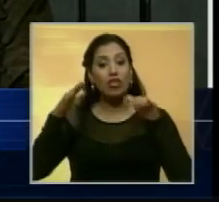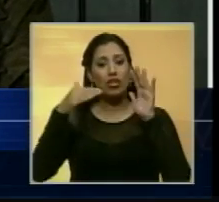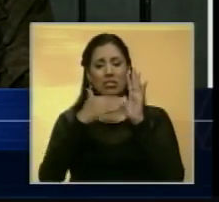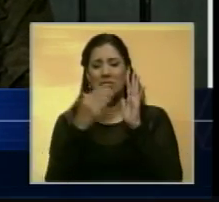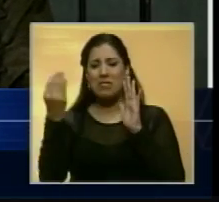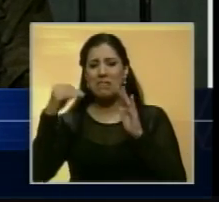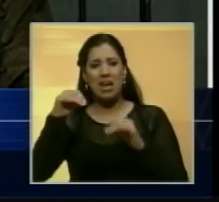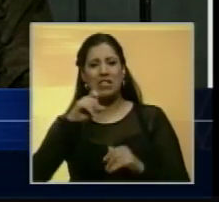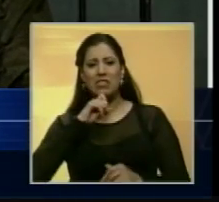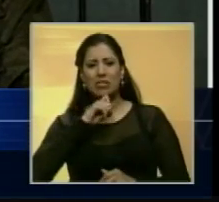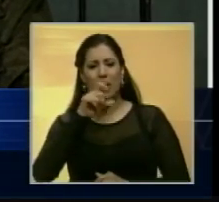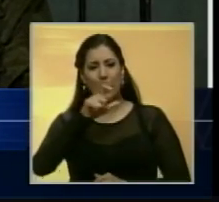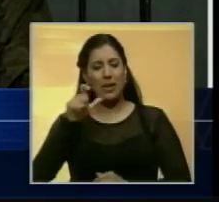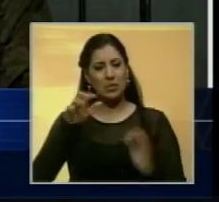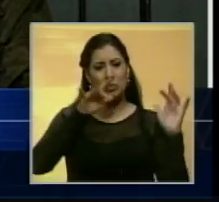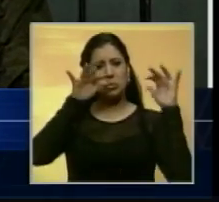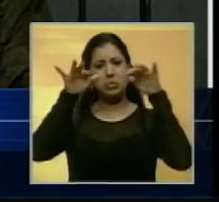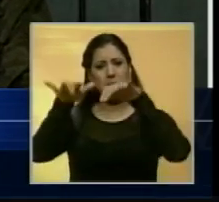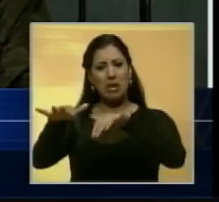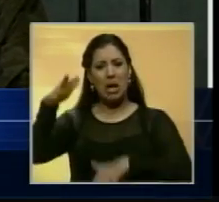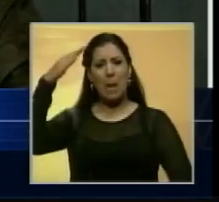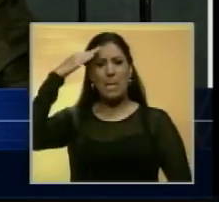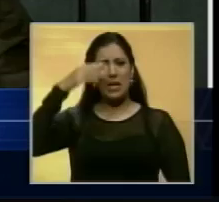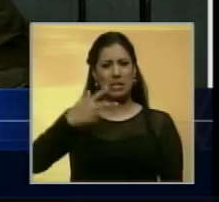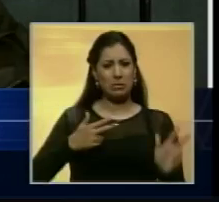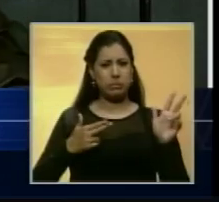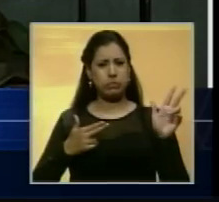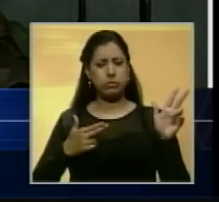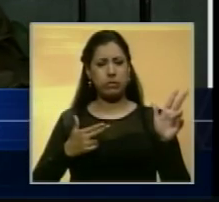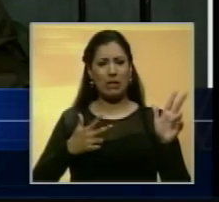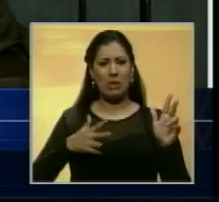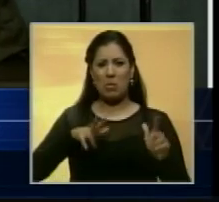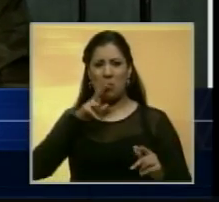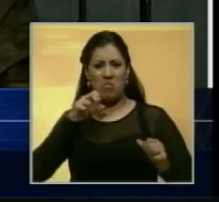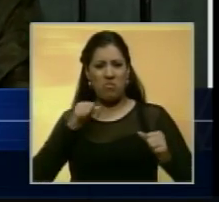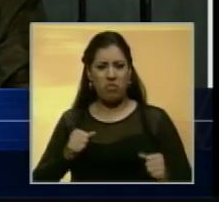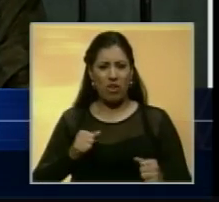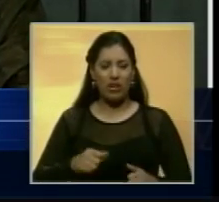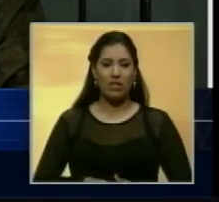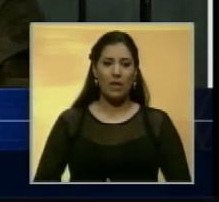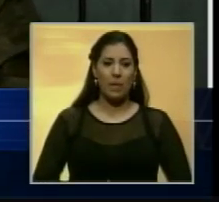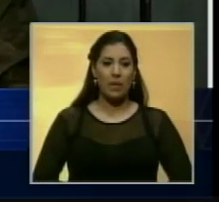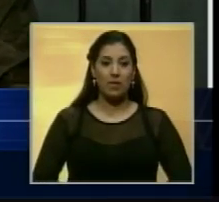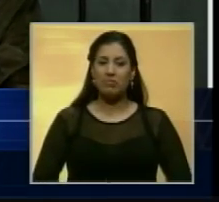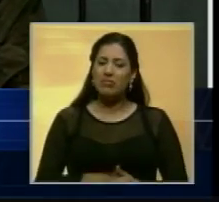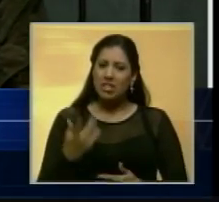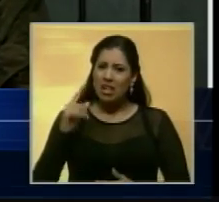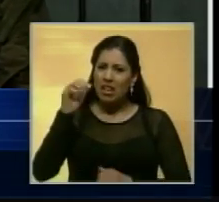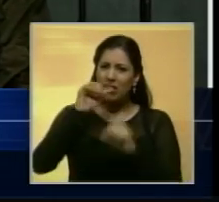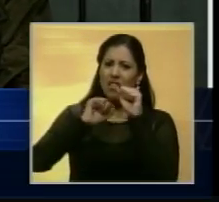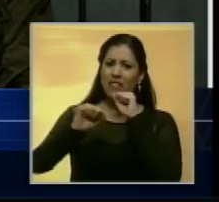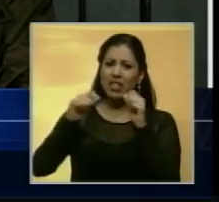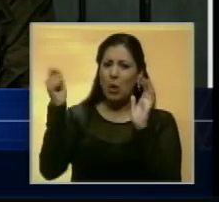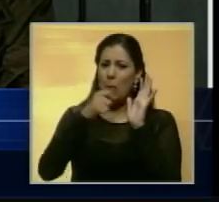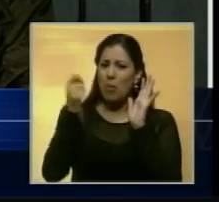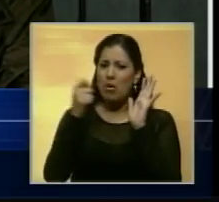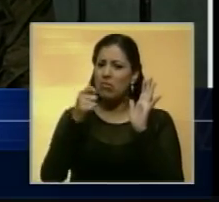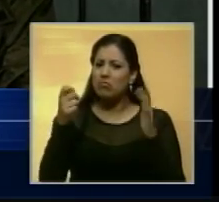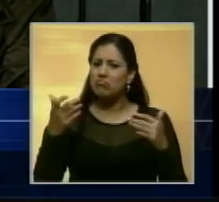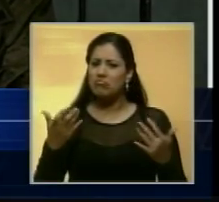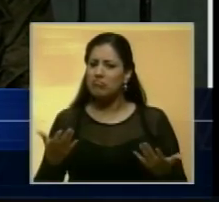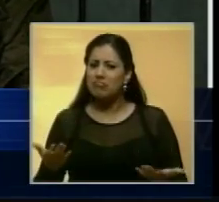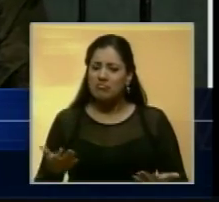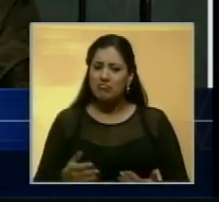no sé cuántos mil elementos que metieron allí armados hasta los dientes, artillados. ¿Será que van a evitar un cacerolazo si es que se